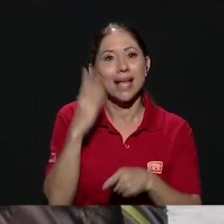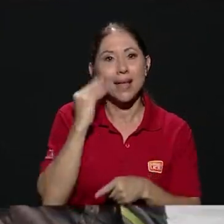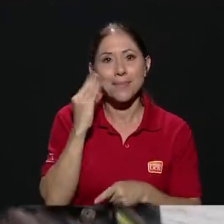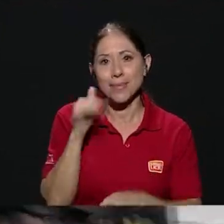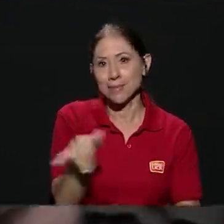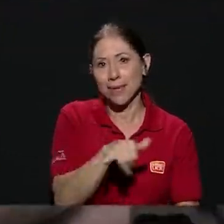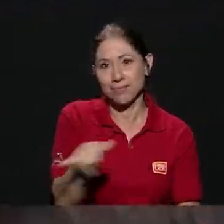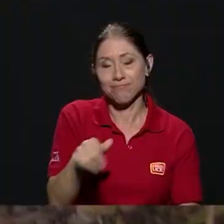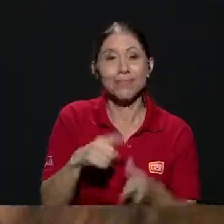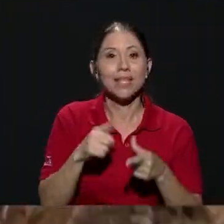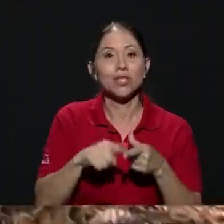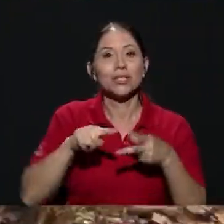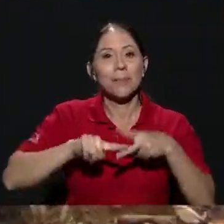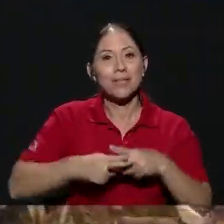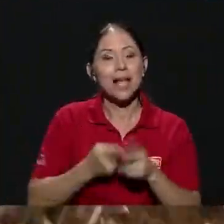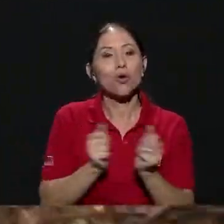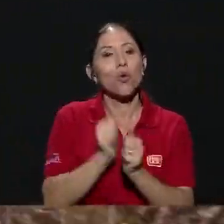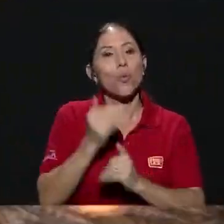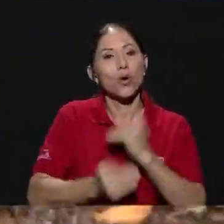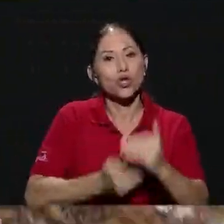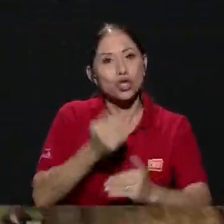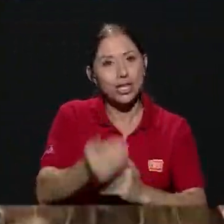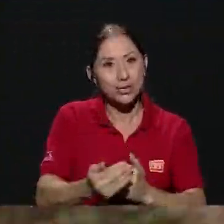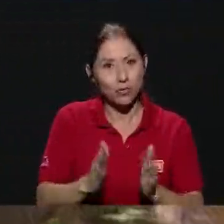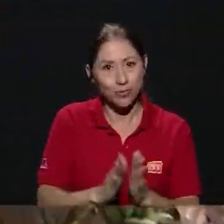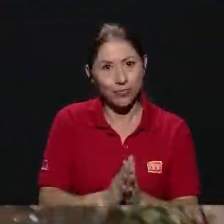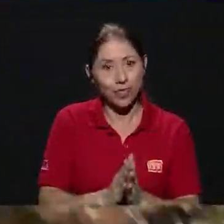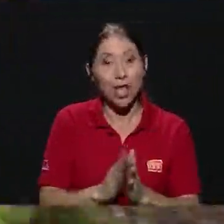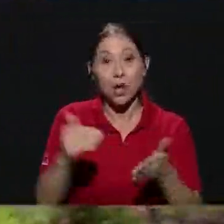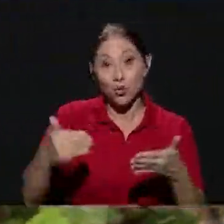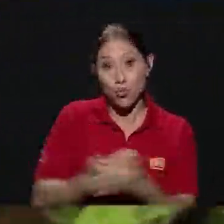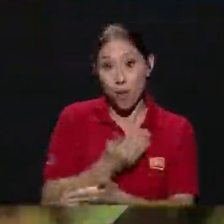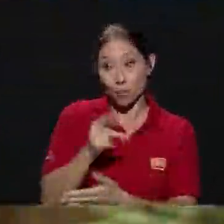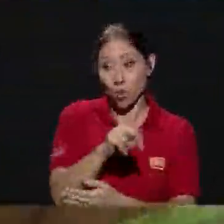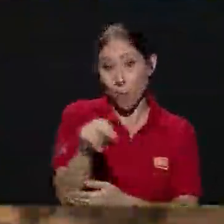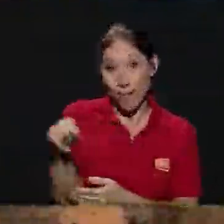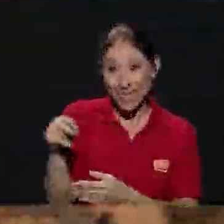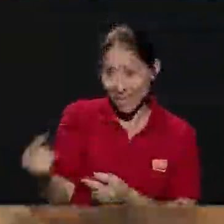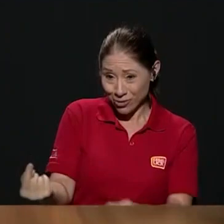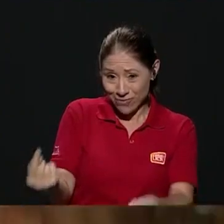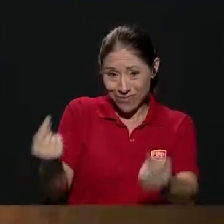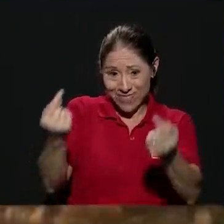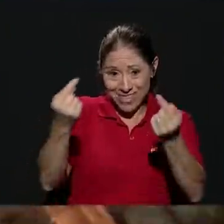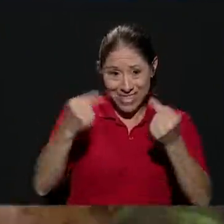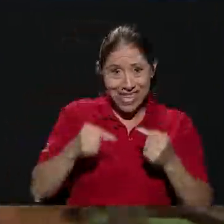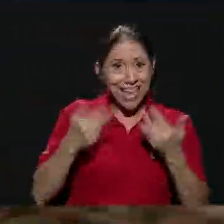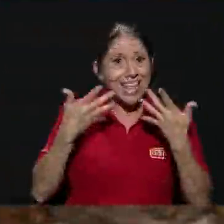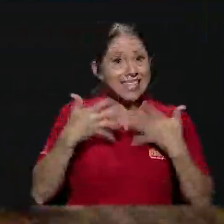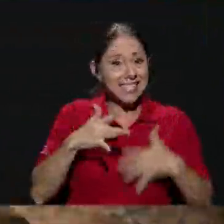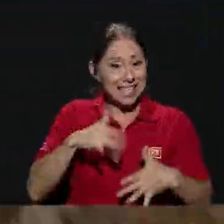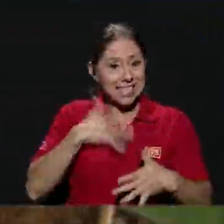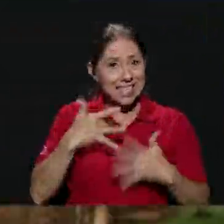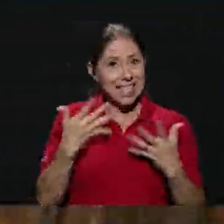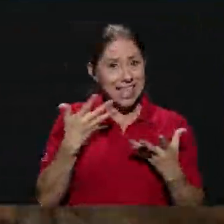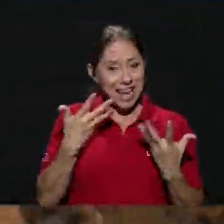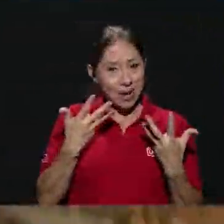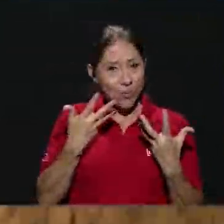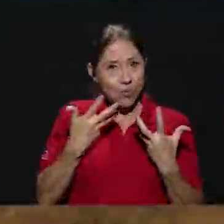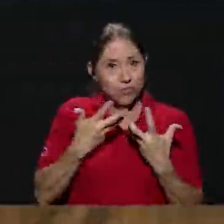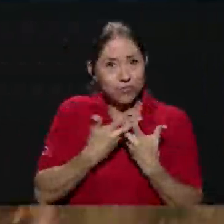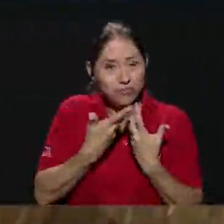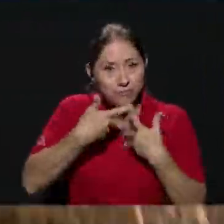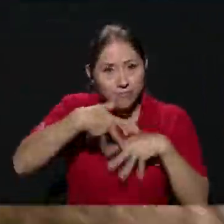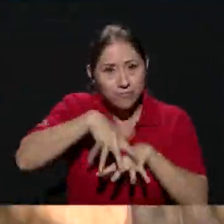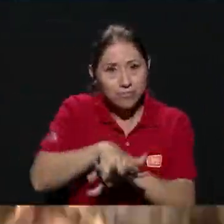fue dar un proceso desde que los nuevos compañeros vinieran hasta que ya se sintieran integrados, como un